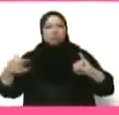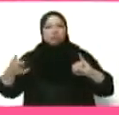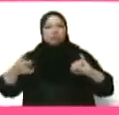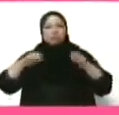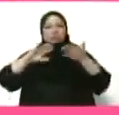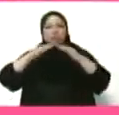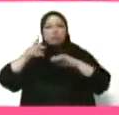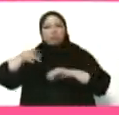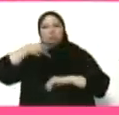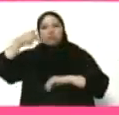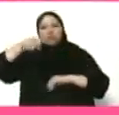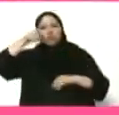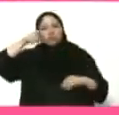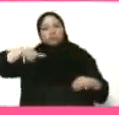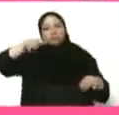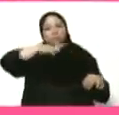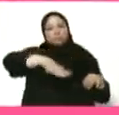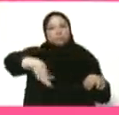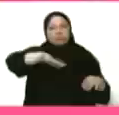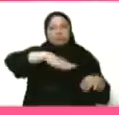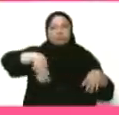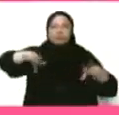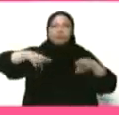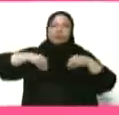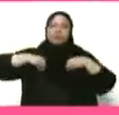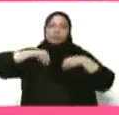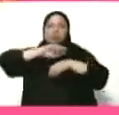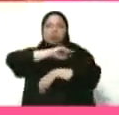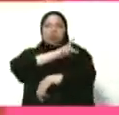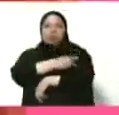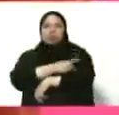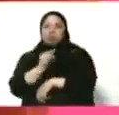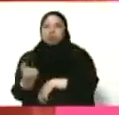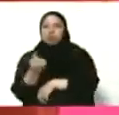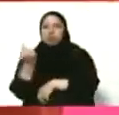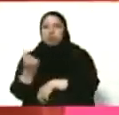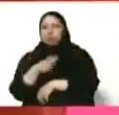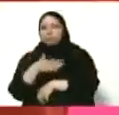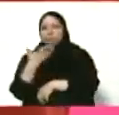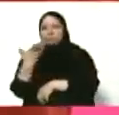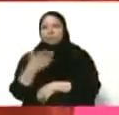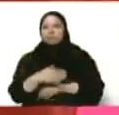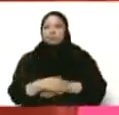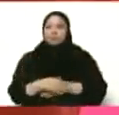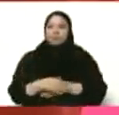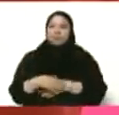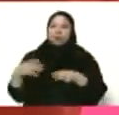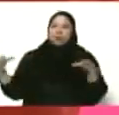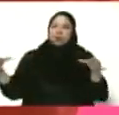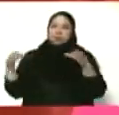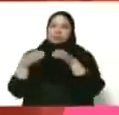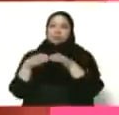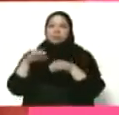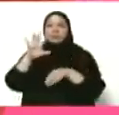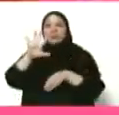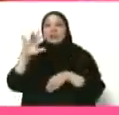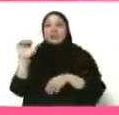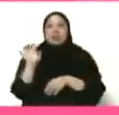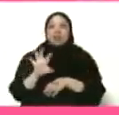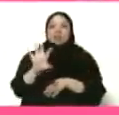catacumbas del pueblo y asumir el poder. Solo no podía. Creó un partido que se llamaba Quinta